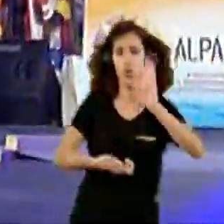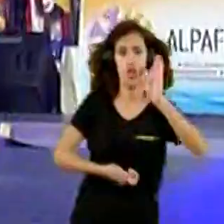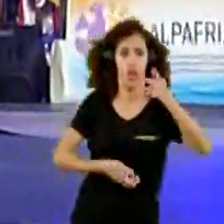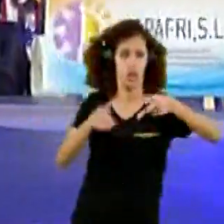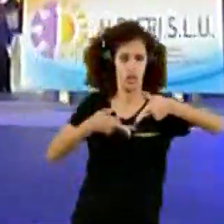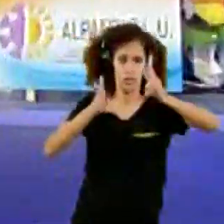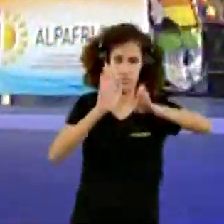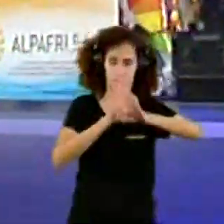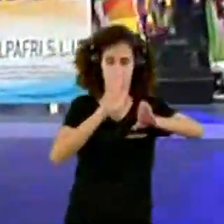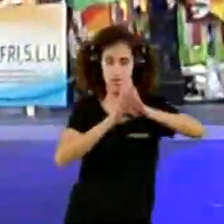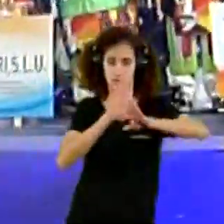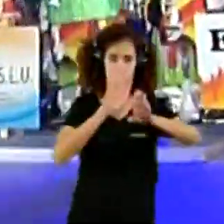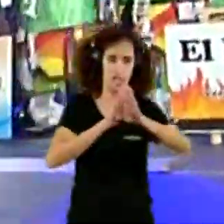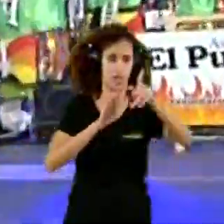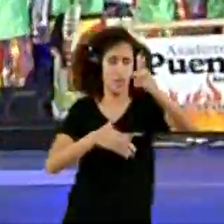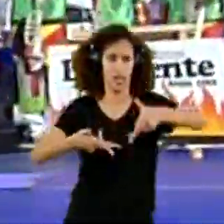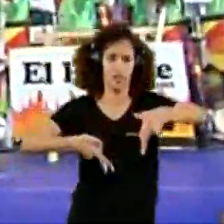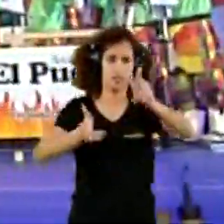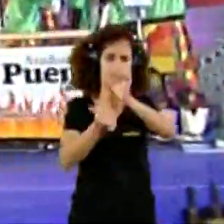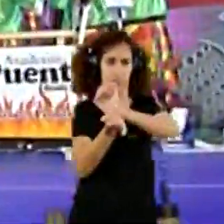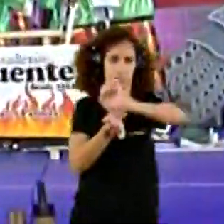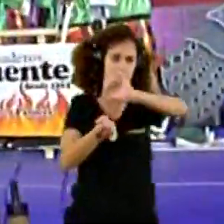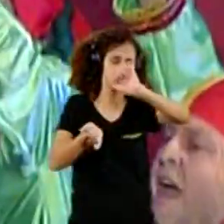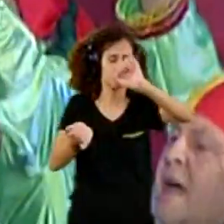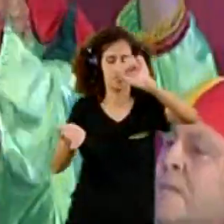libre. Siga libre.